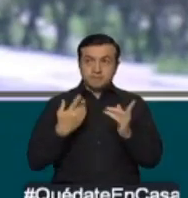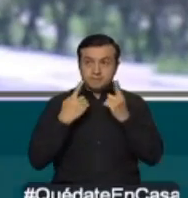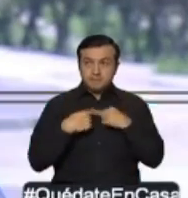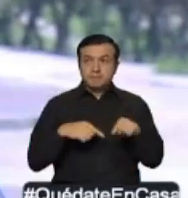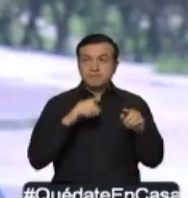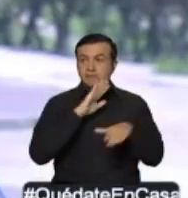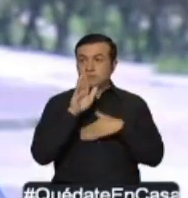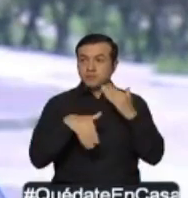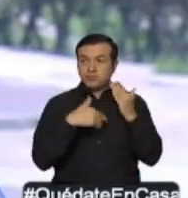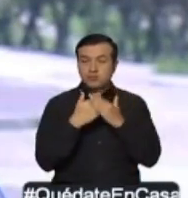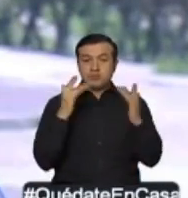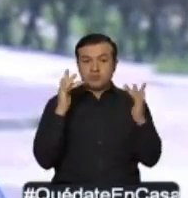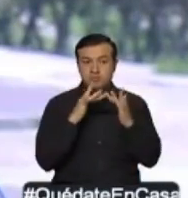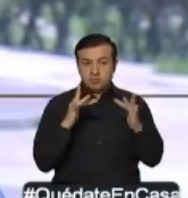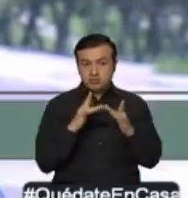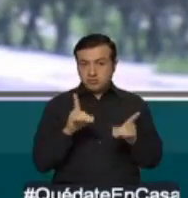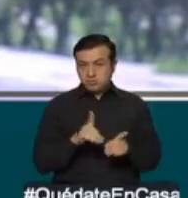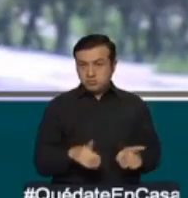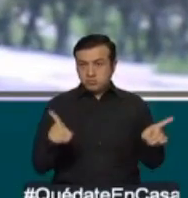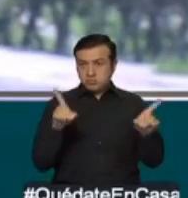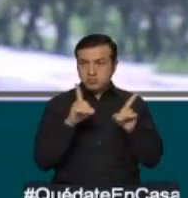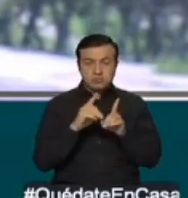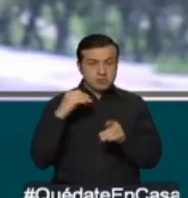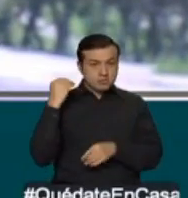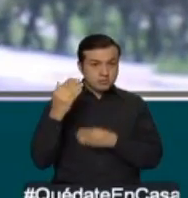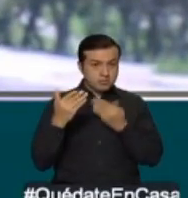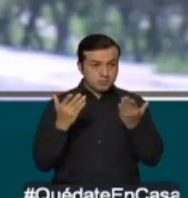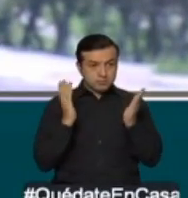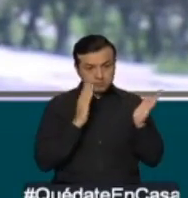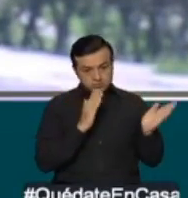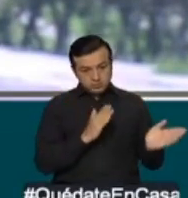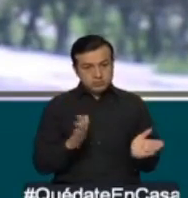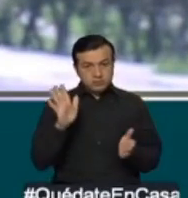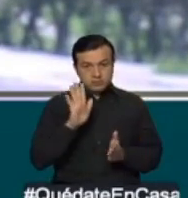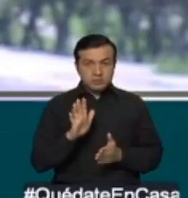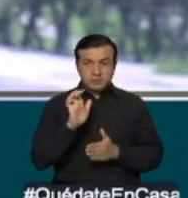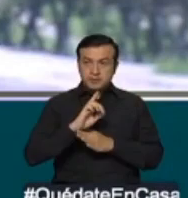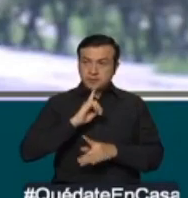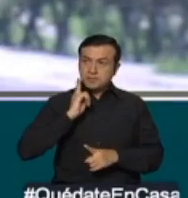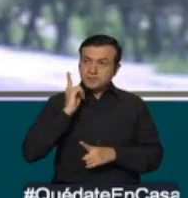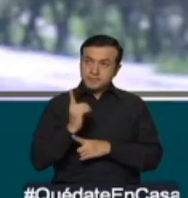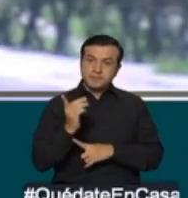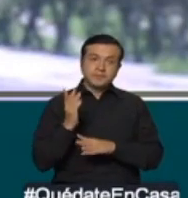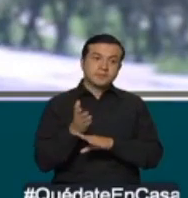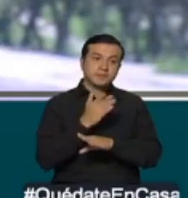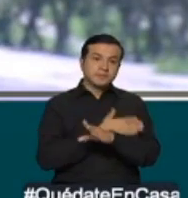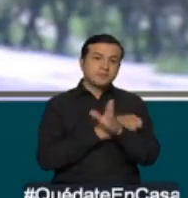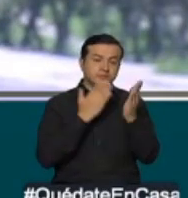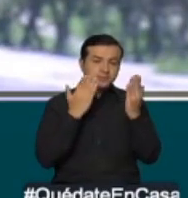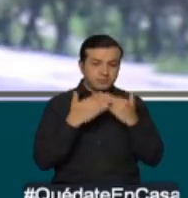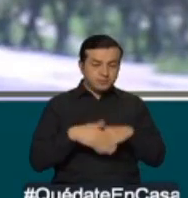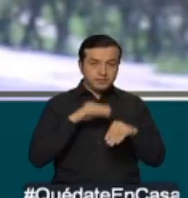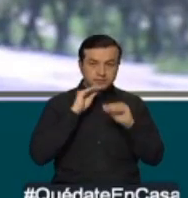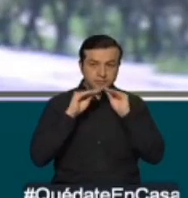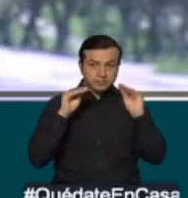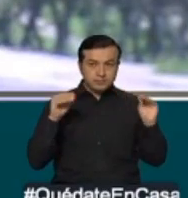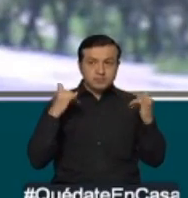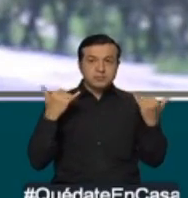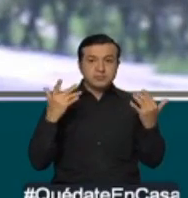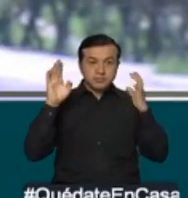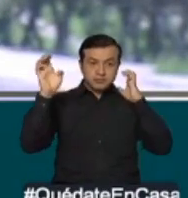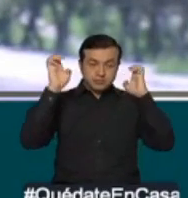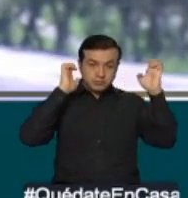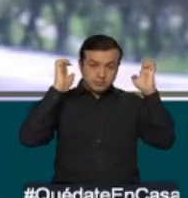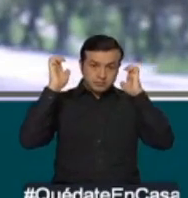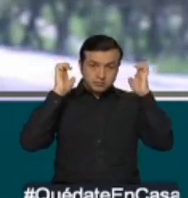conectar todas las bases y eso nos va a permitir de alguna forma localizar a los ecuatorianos como lo dije anteriormente el inicio ahora la estrategia